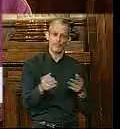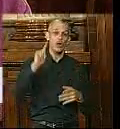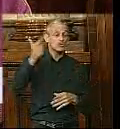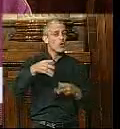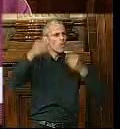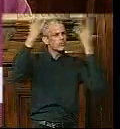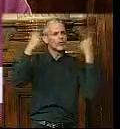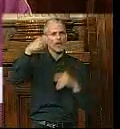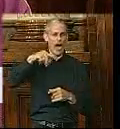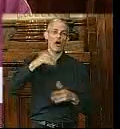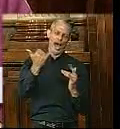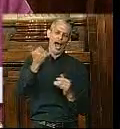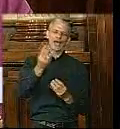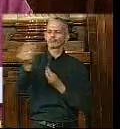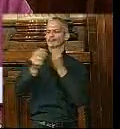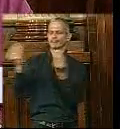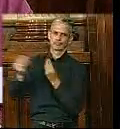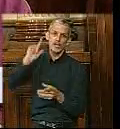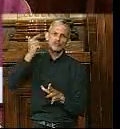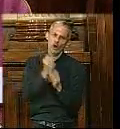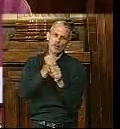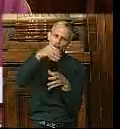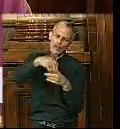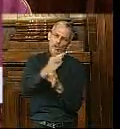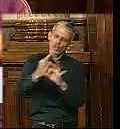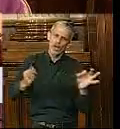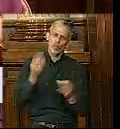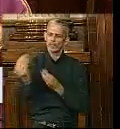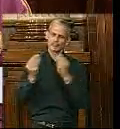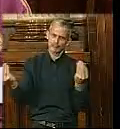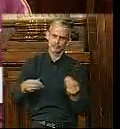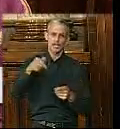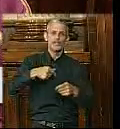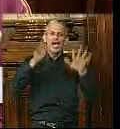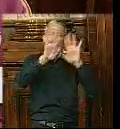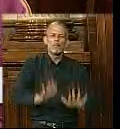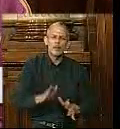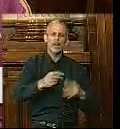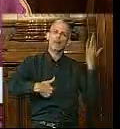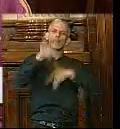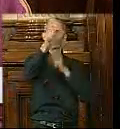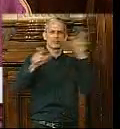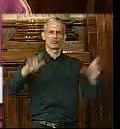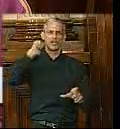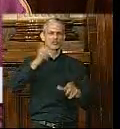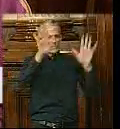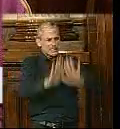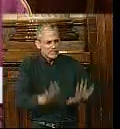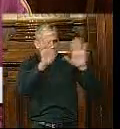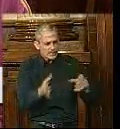quedaron, ahora hay más sordos trabajando en las escuelas, pero lo que yo diría es hay que capacitar más cantidad de personas sordas,